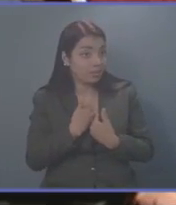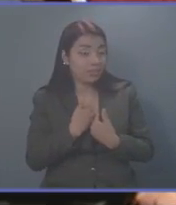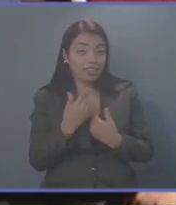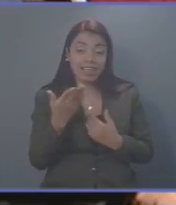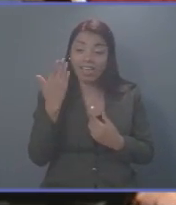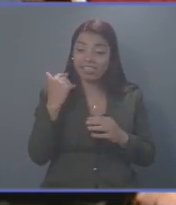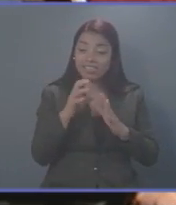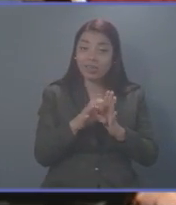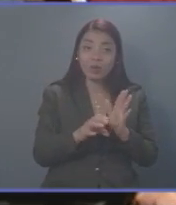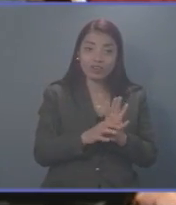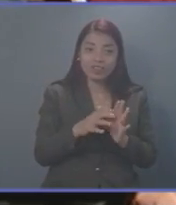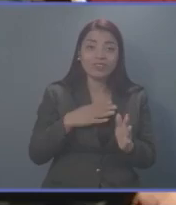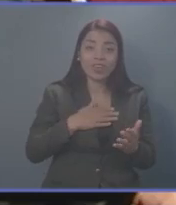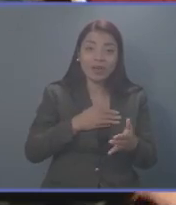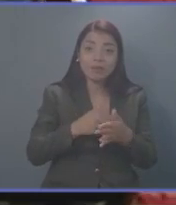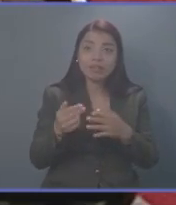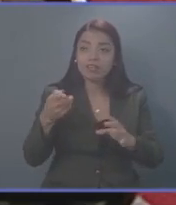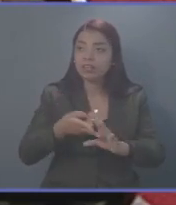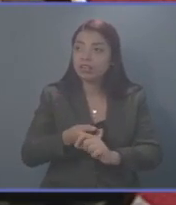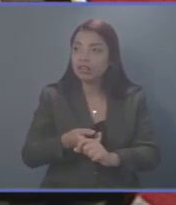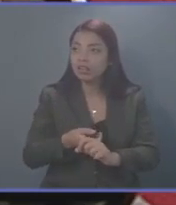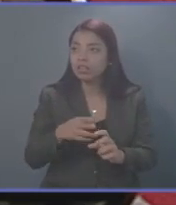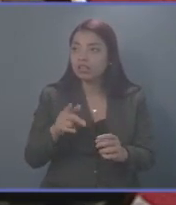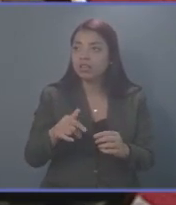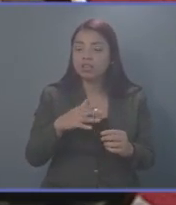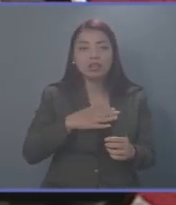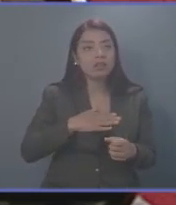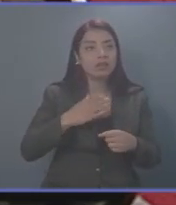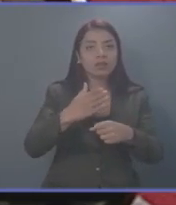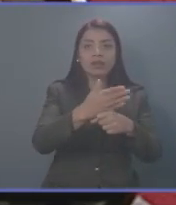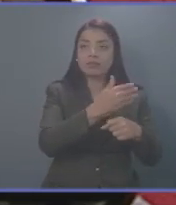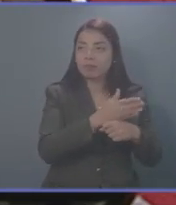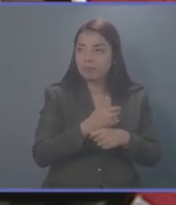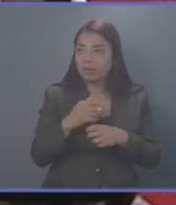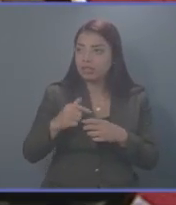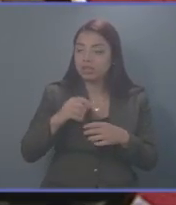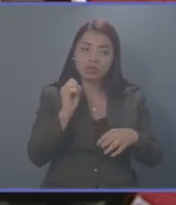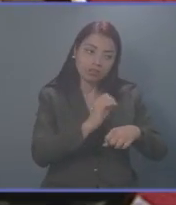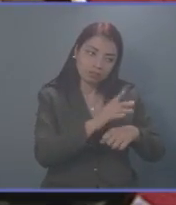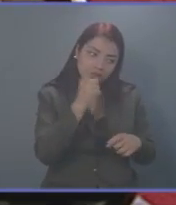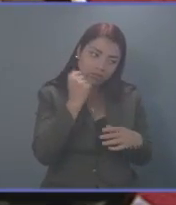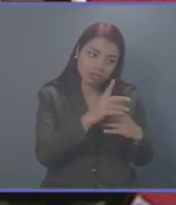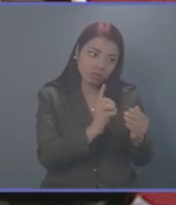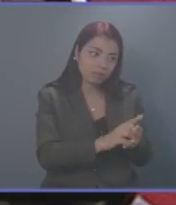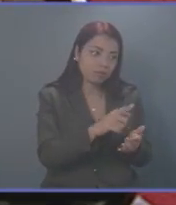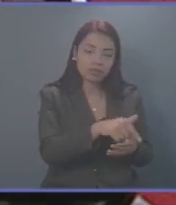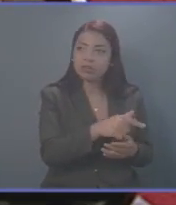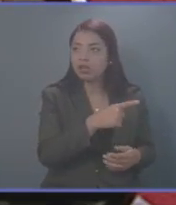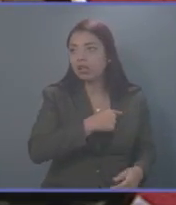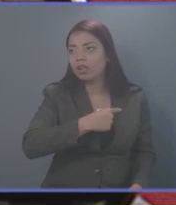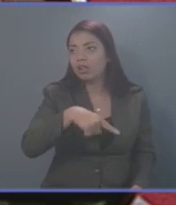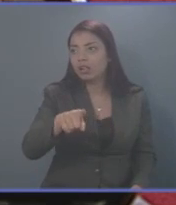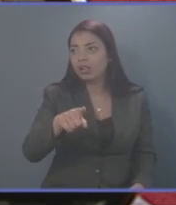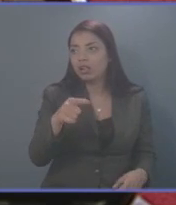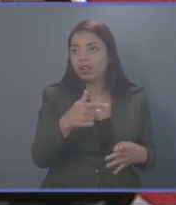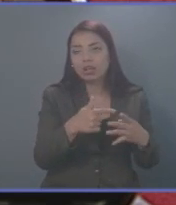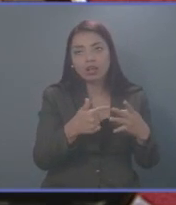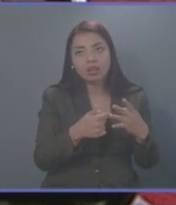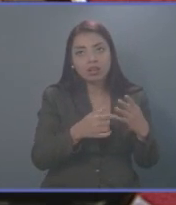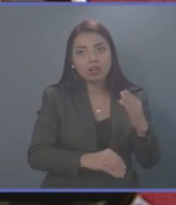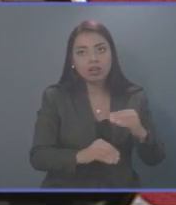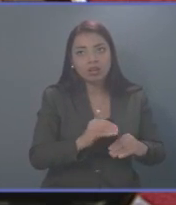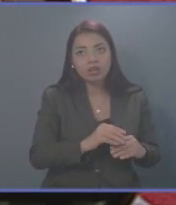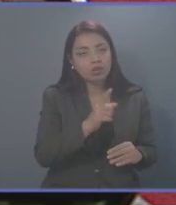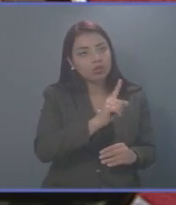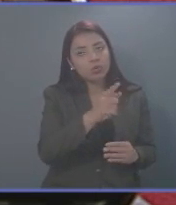curso pasado, a que me reclamó mi estructura partidaria y me dijo: diputado, a usted lo hemos mandado a legislar y no a